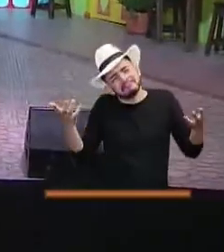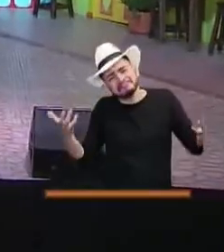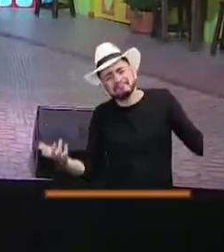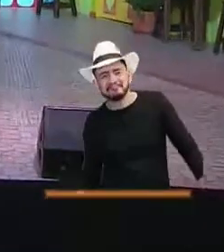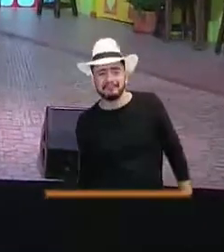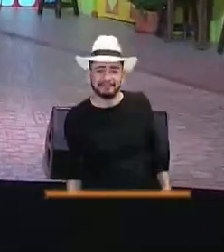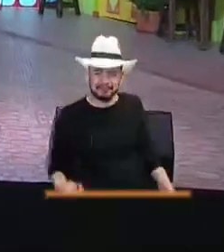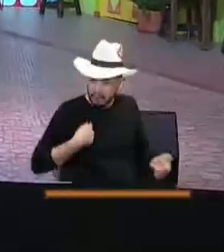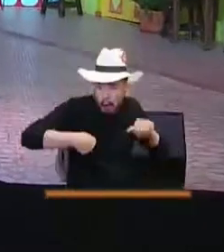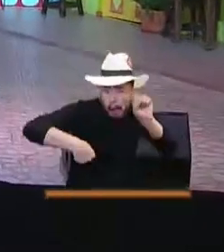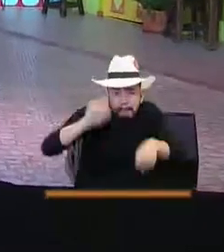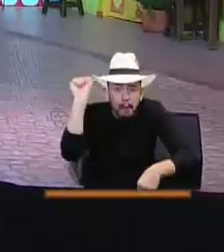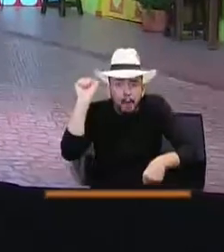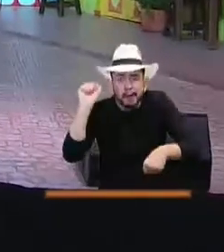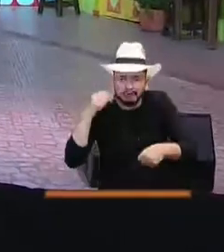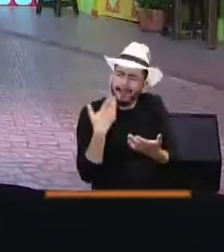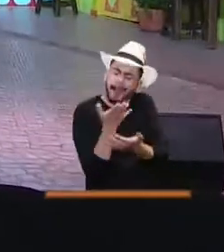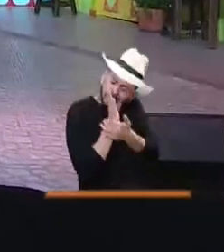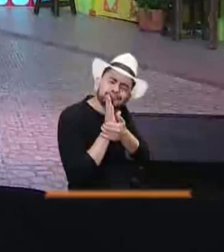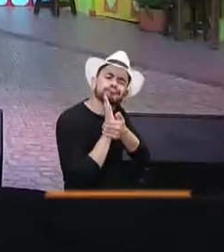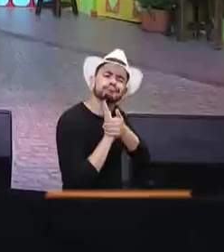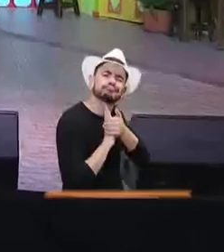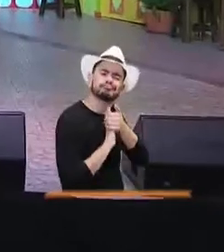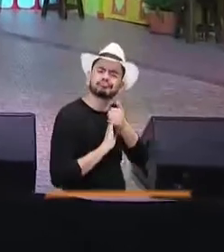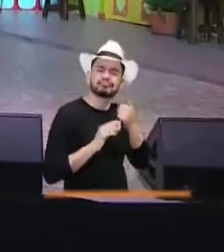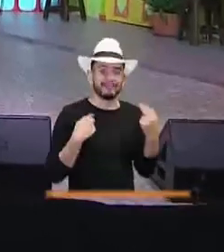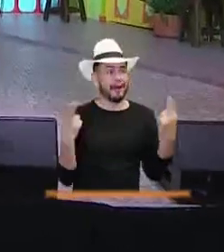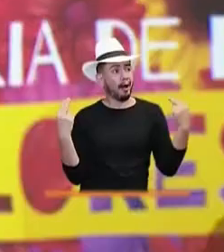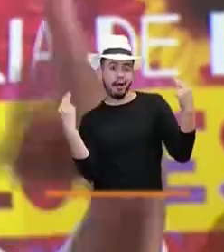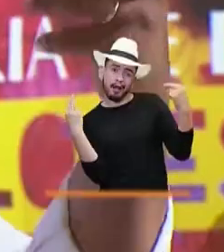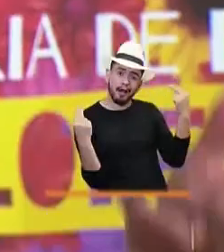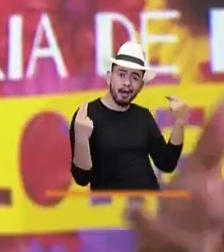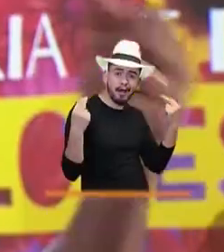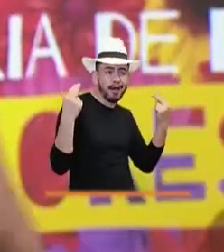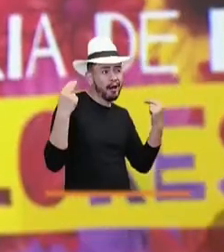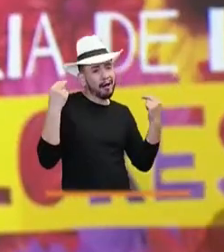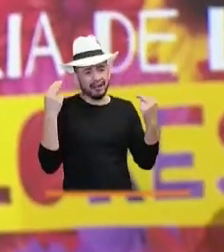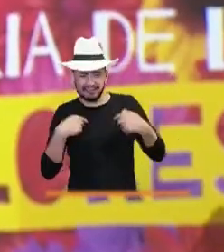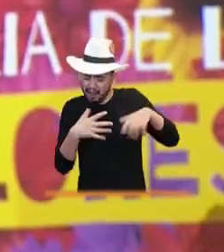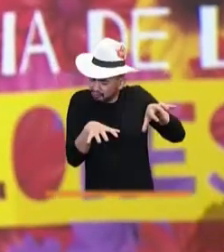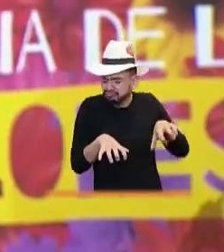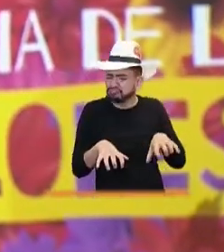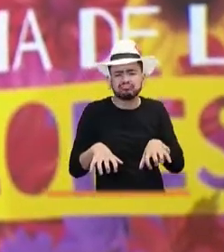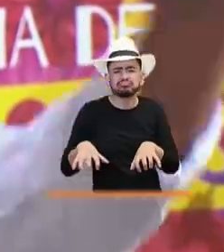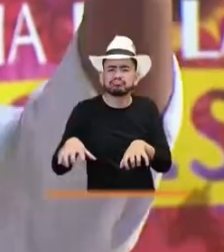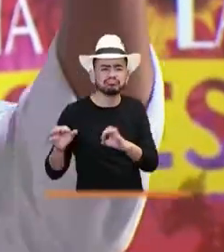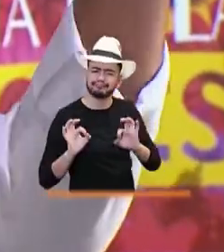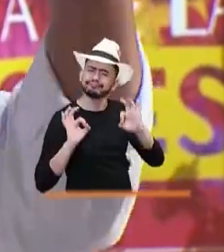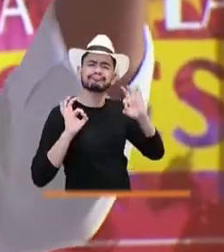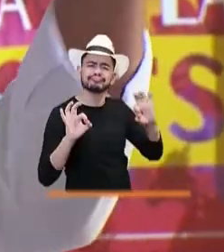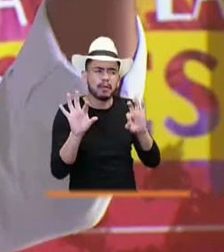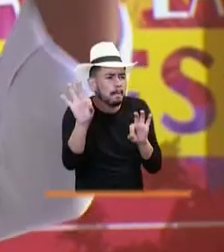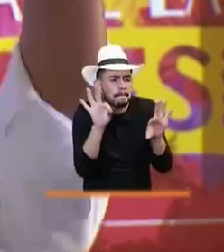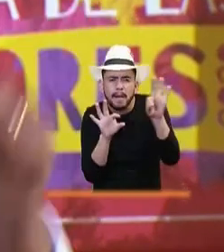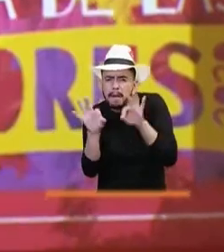que ser noble, hay que hablar y actuar con juicio y escoger las amistades que